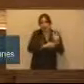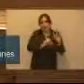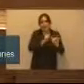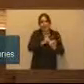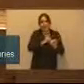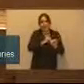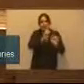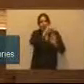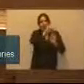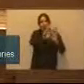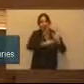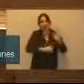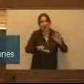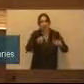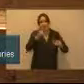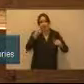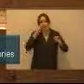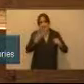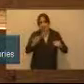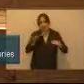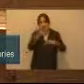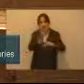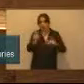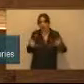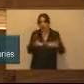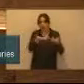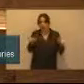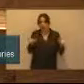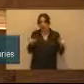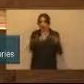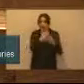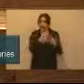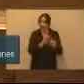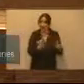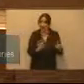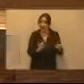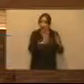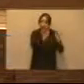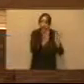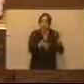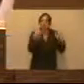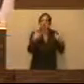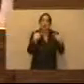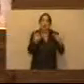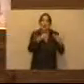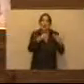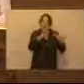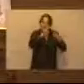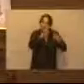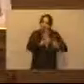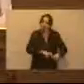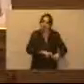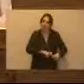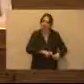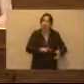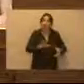moito maiores do que publican. E a súa responsabilidade é investigar isto. Pero,